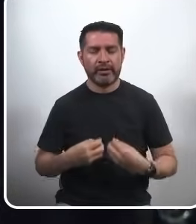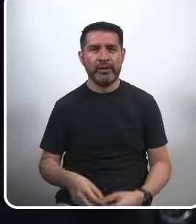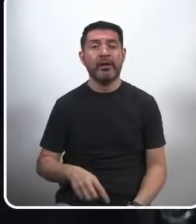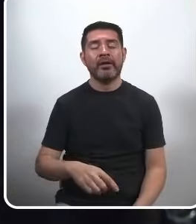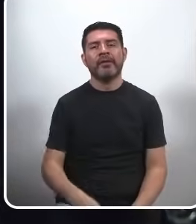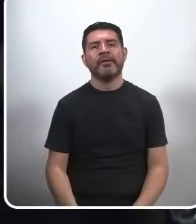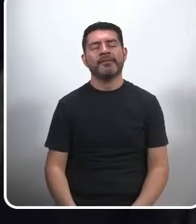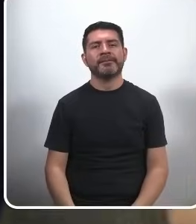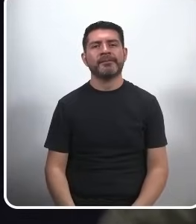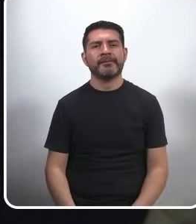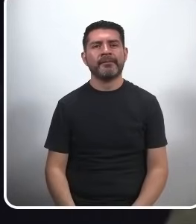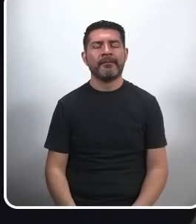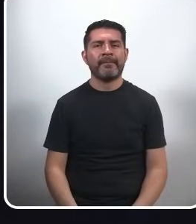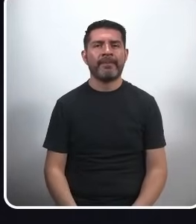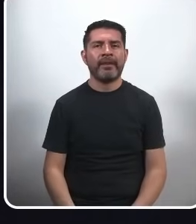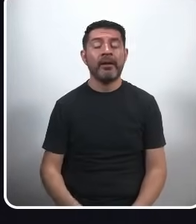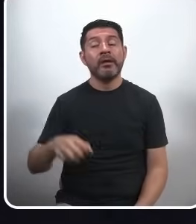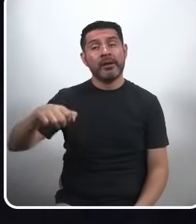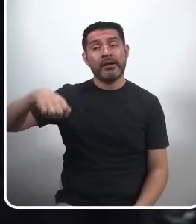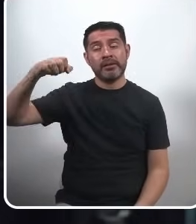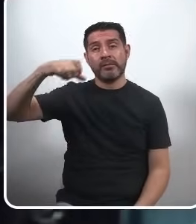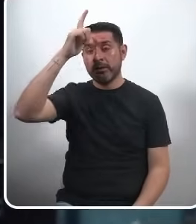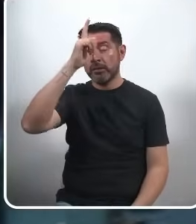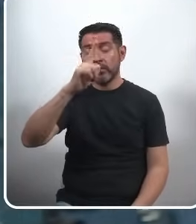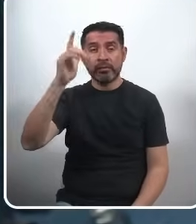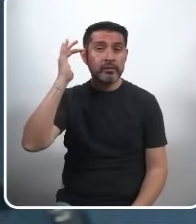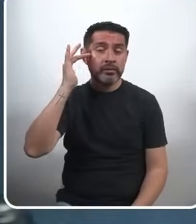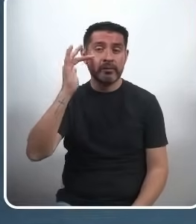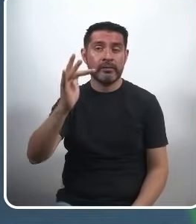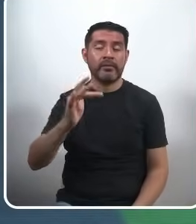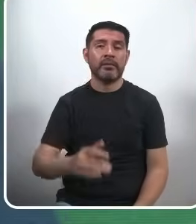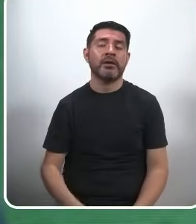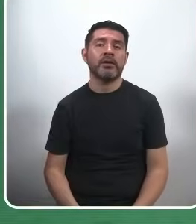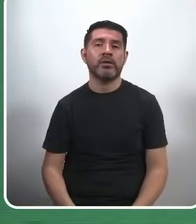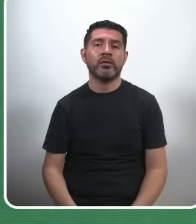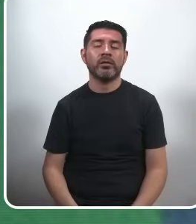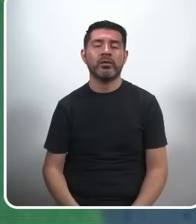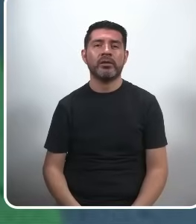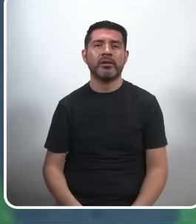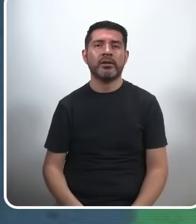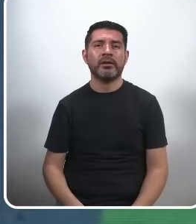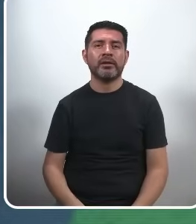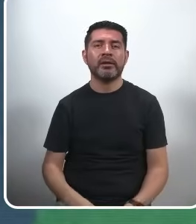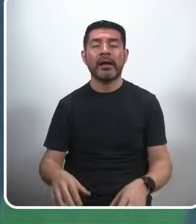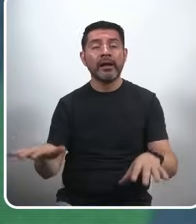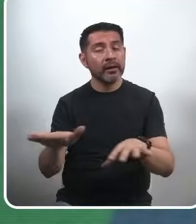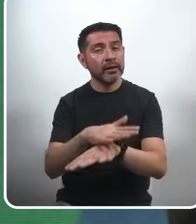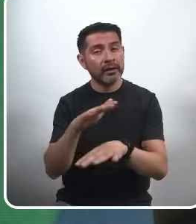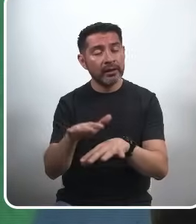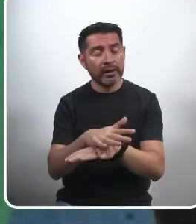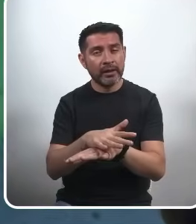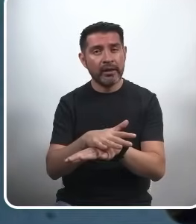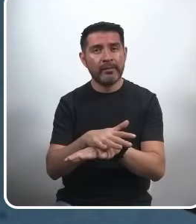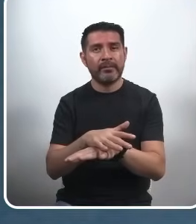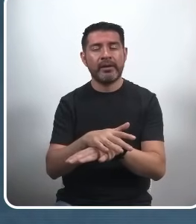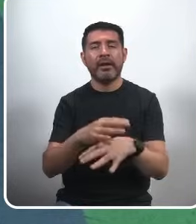personas. Madurez espiritual afecta la armonía o relación entre... ¿Alguien te puede decir amén a eso?